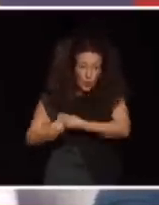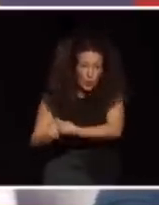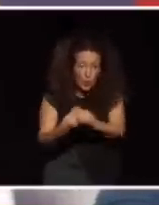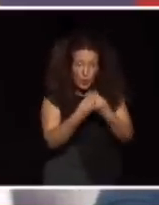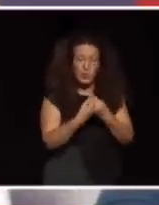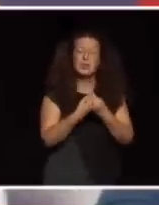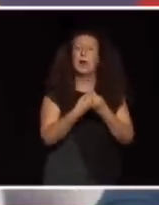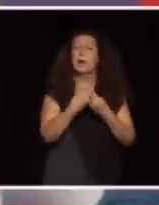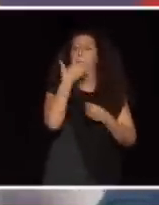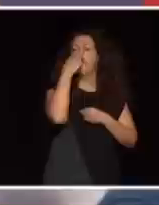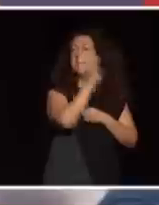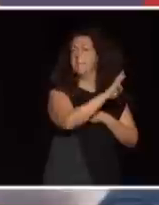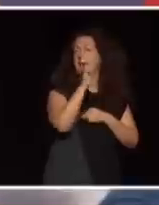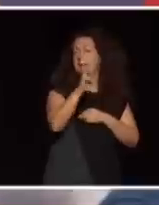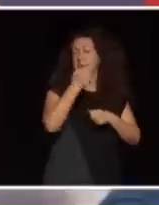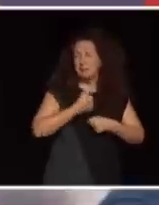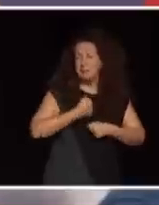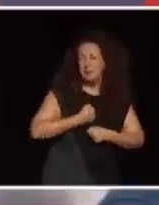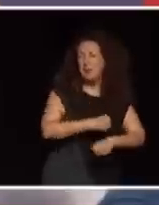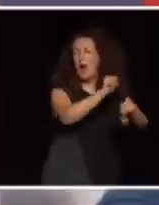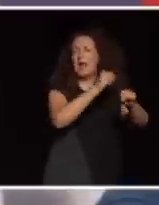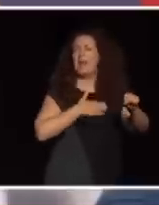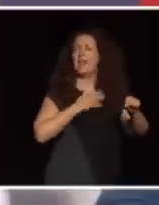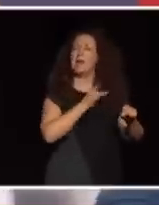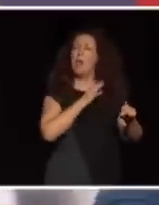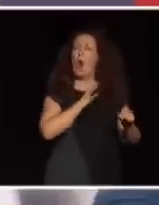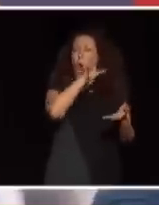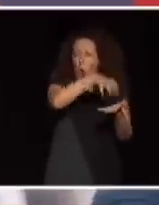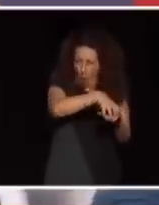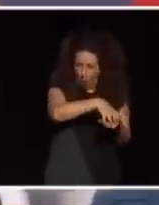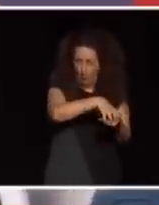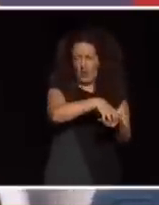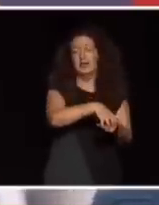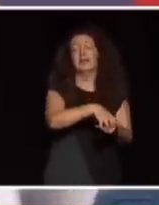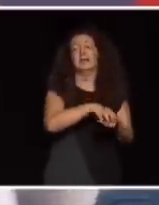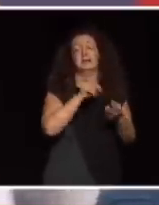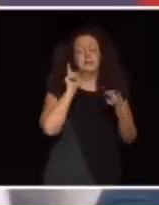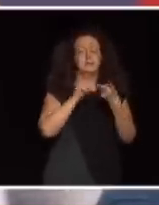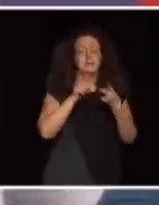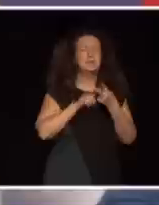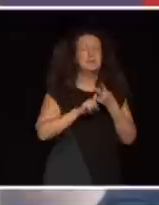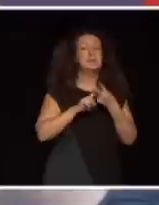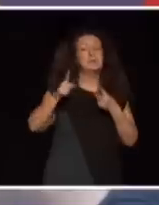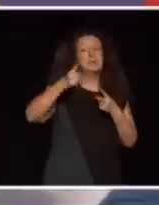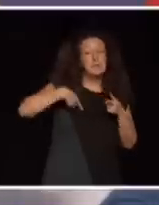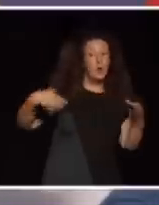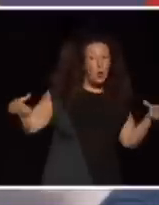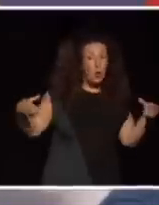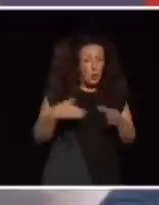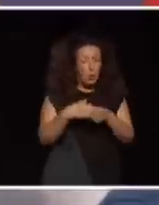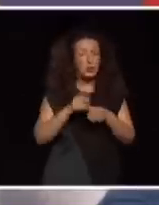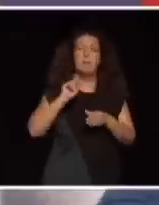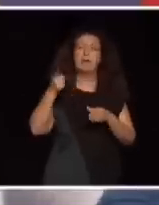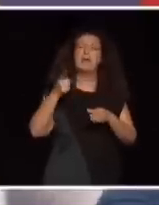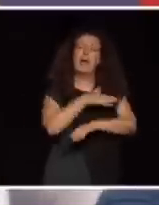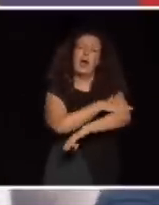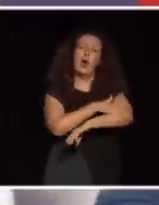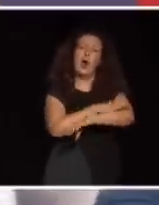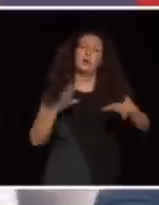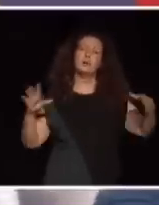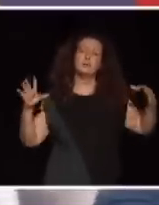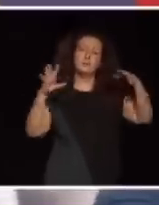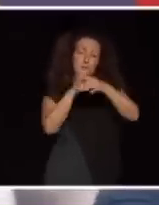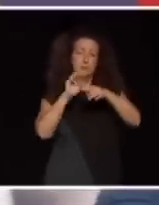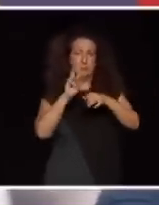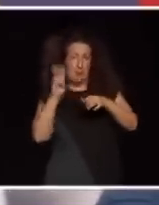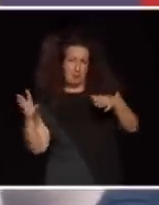Partido Popular más corrupto de la Moncloa. Juntas logramos construir el primer gobierno de coalición progresista desde la recuperación